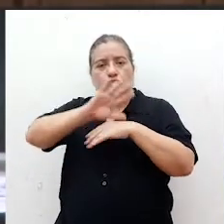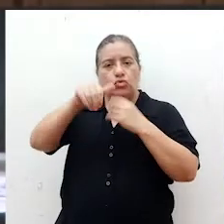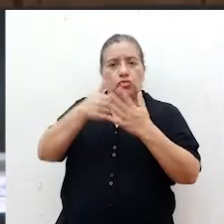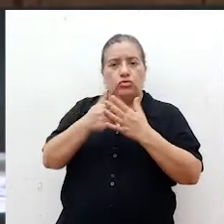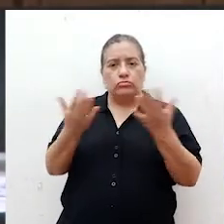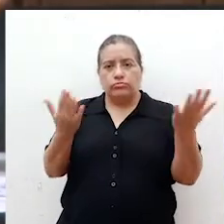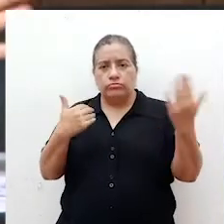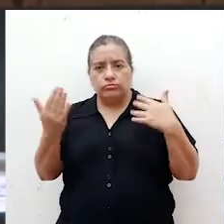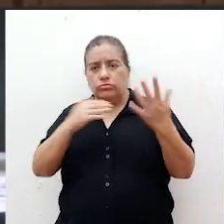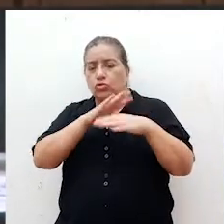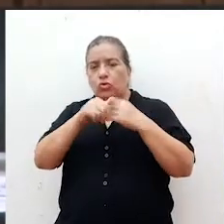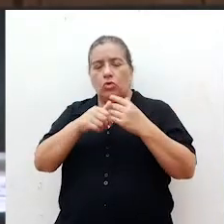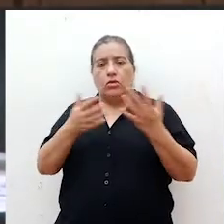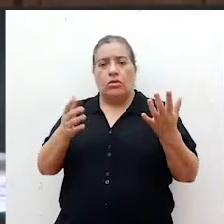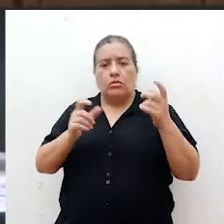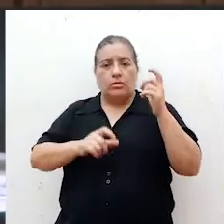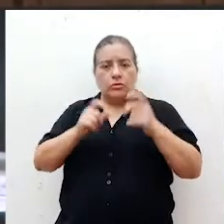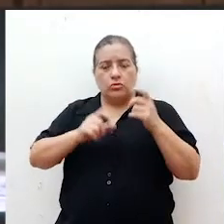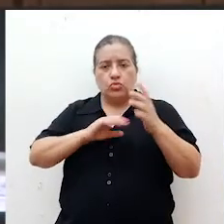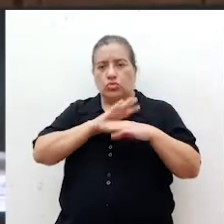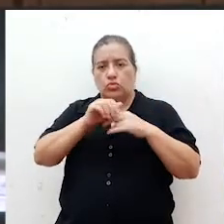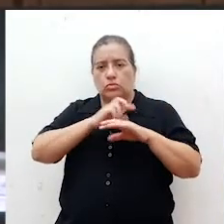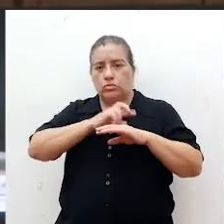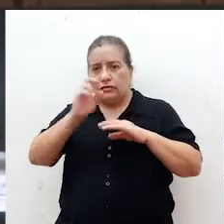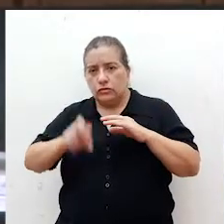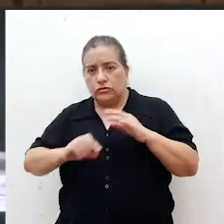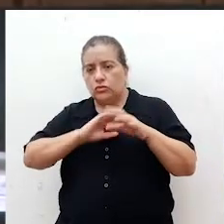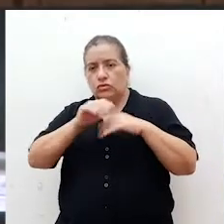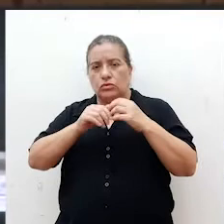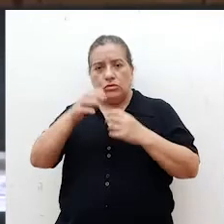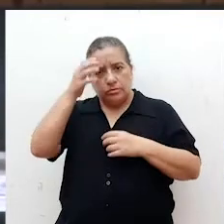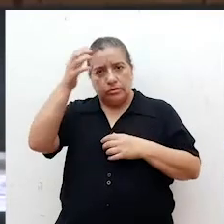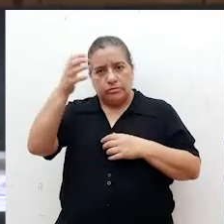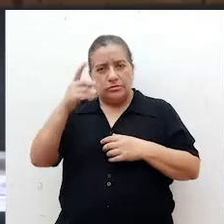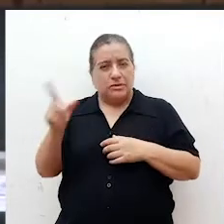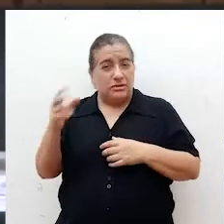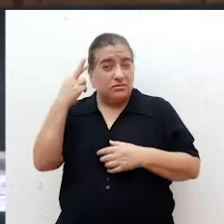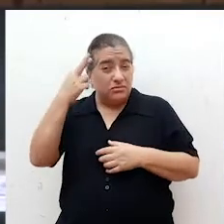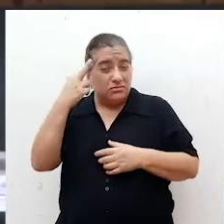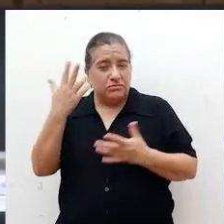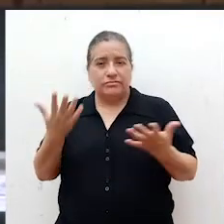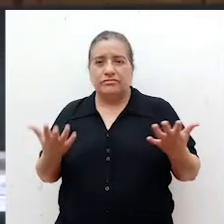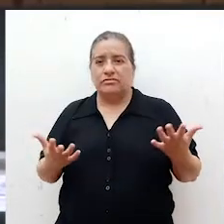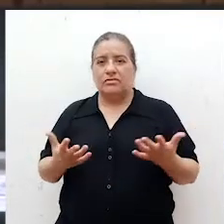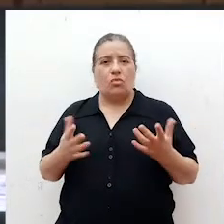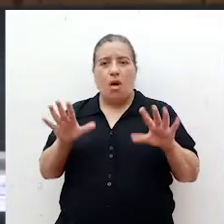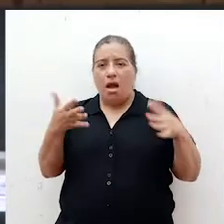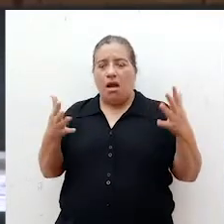tanto en la entrega de bonos como en el alcance de los bonos,